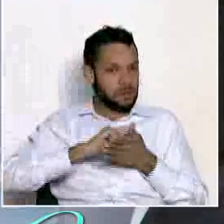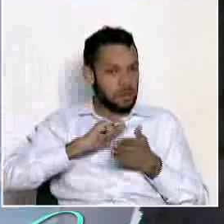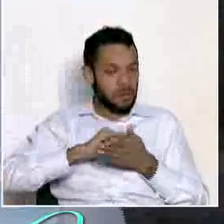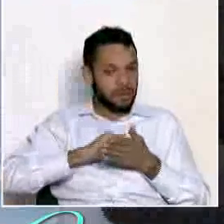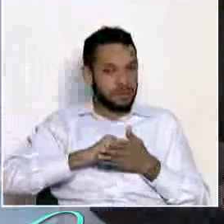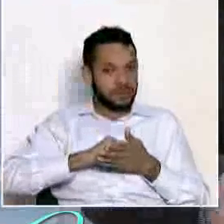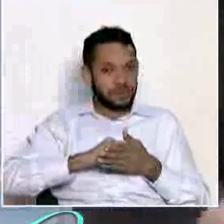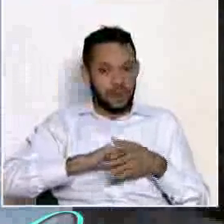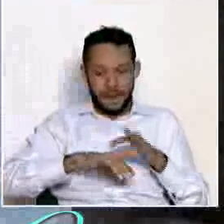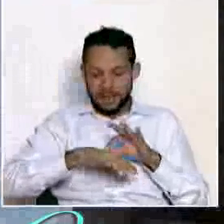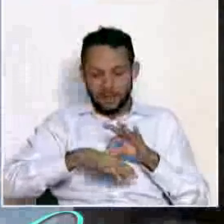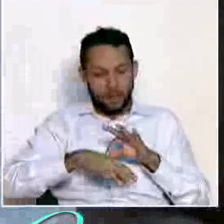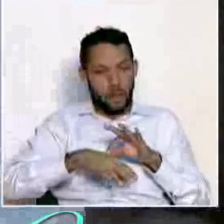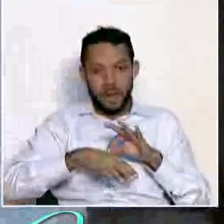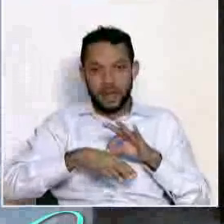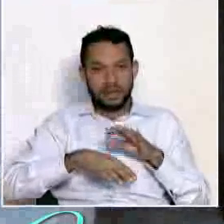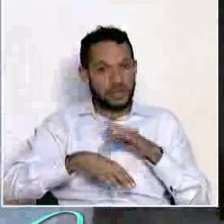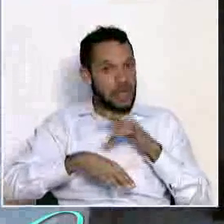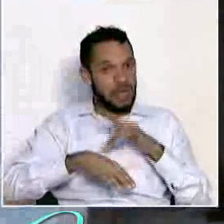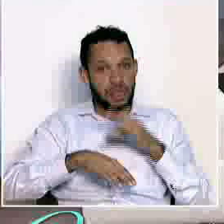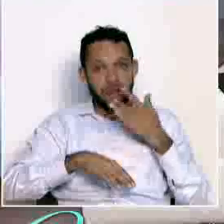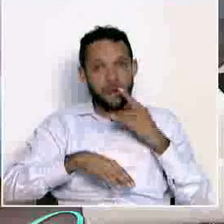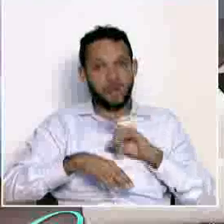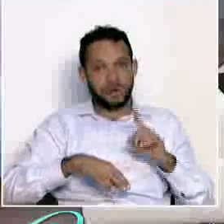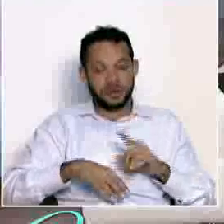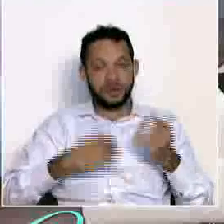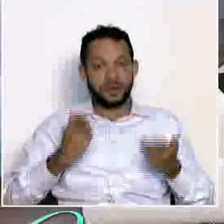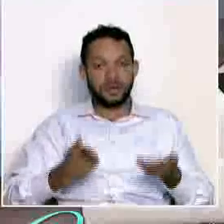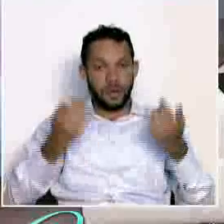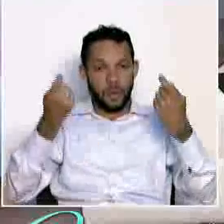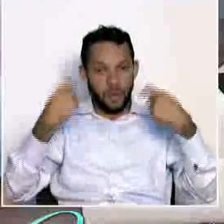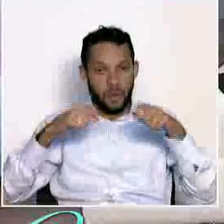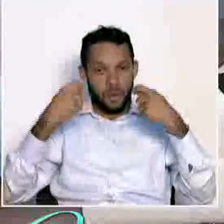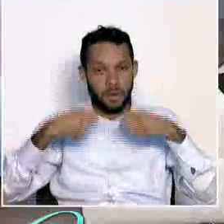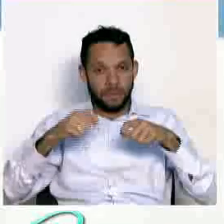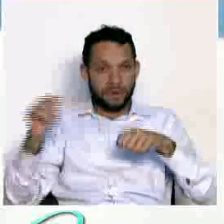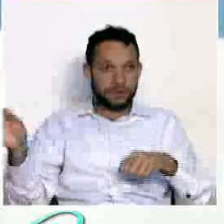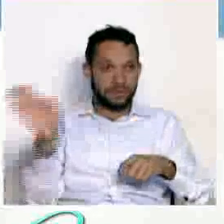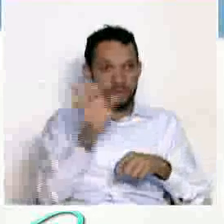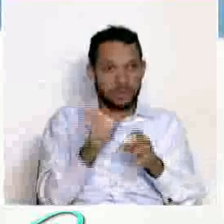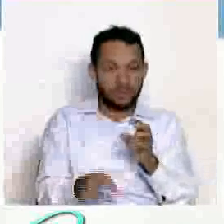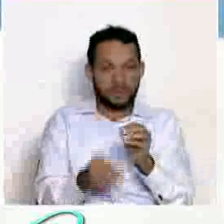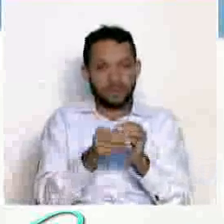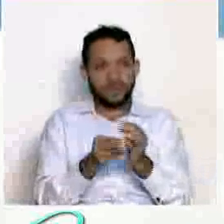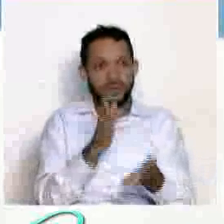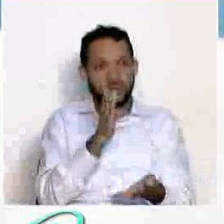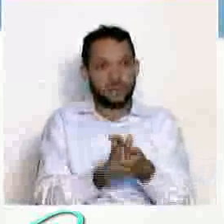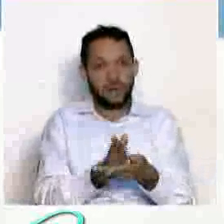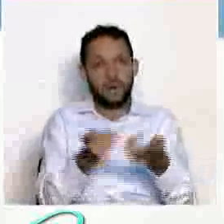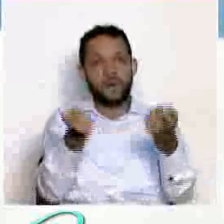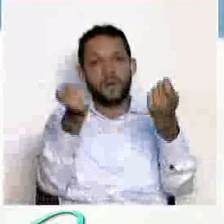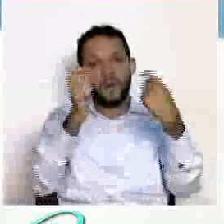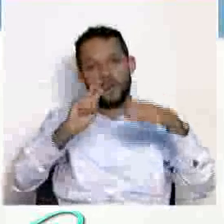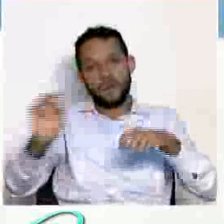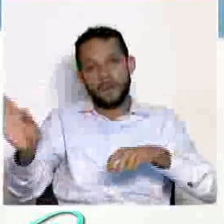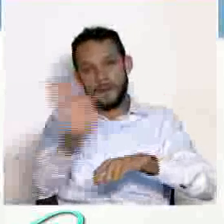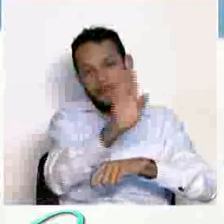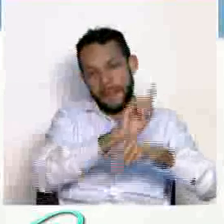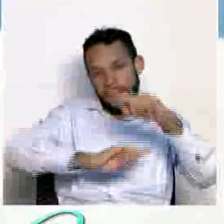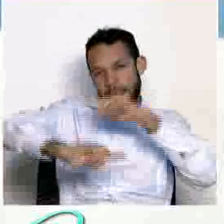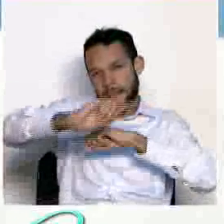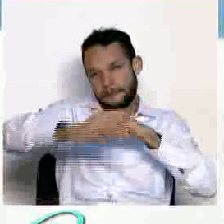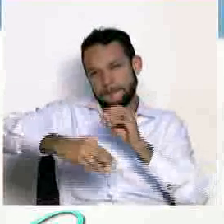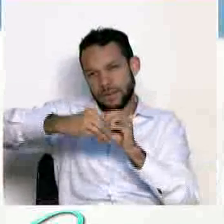mucha sensibilidad. Vamos a ir a este corte comerciales y ya regresamos, son compromisos comerciales para